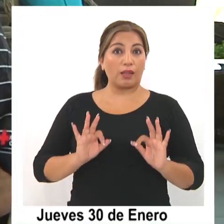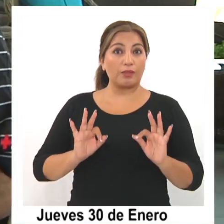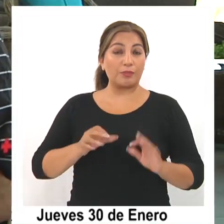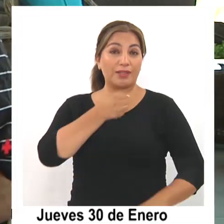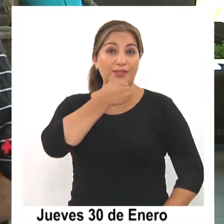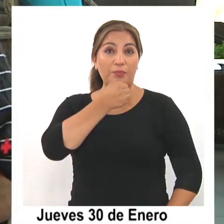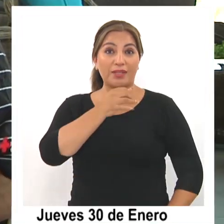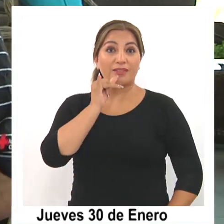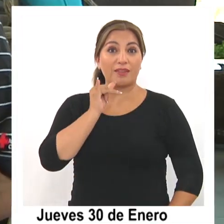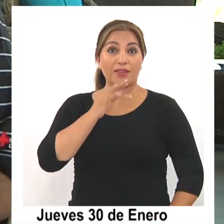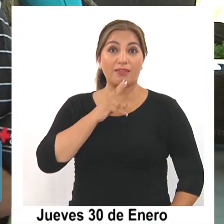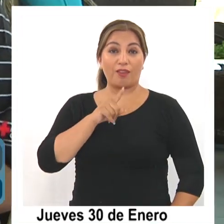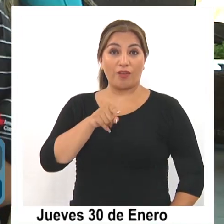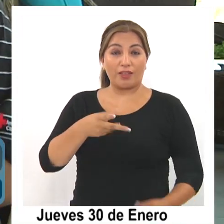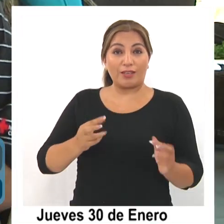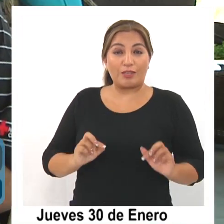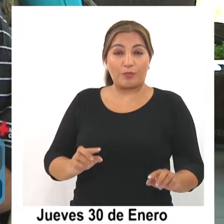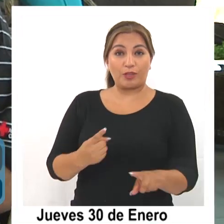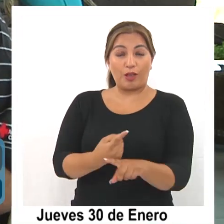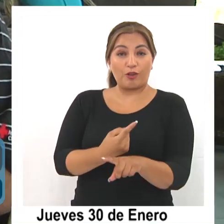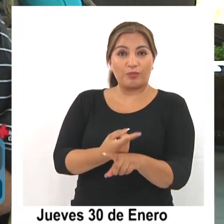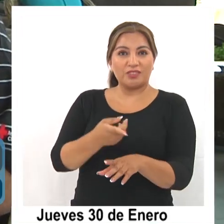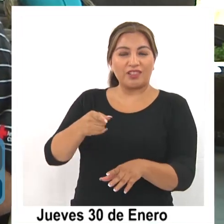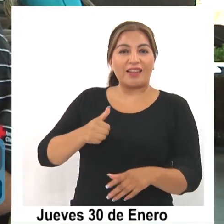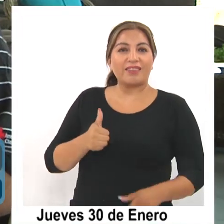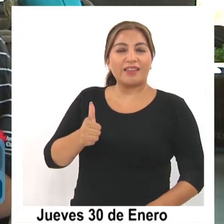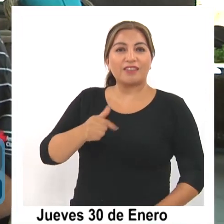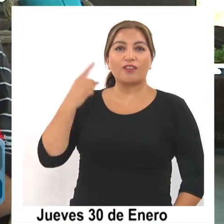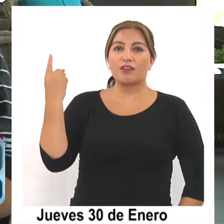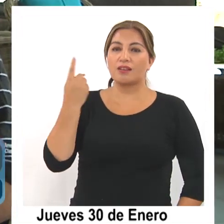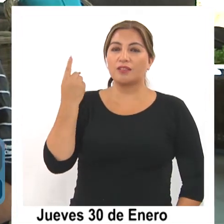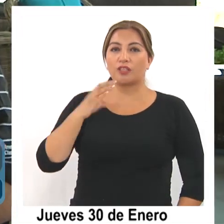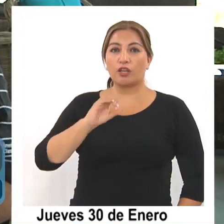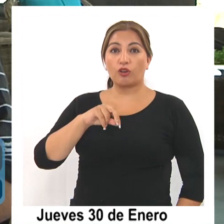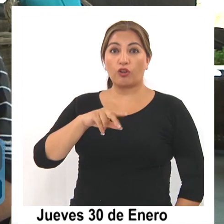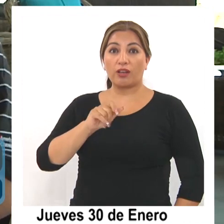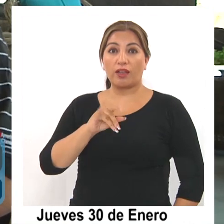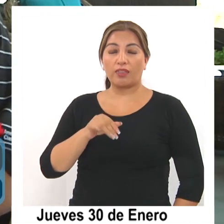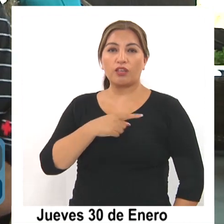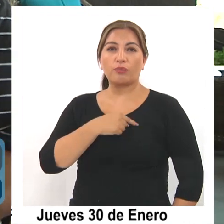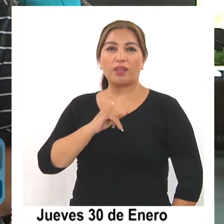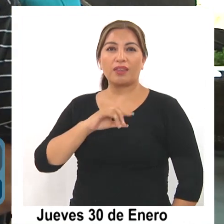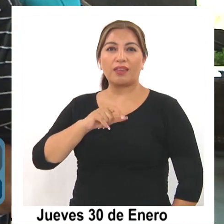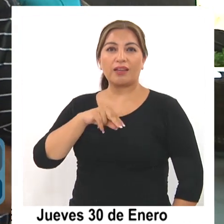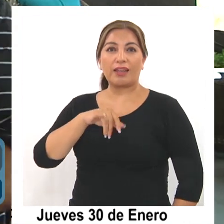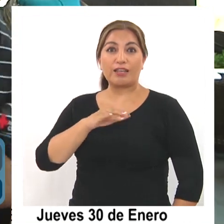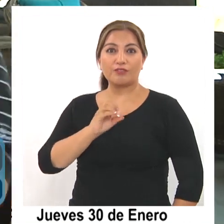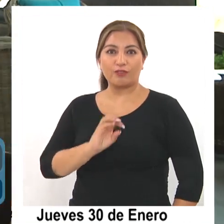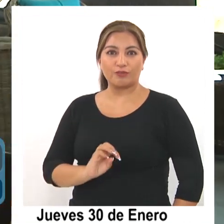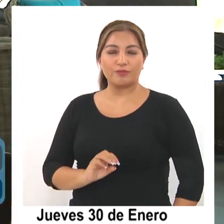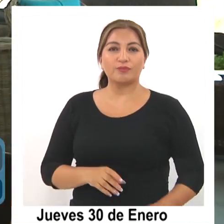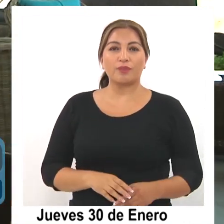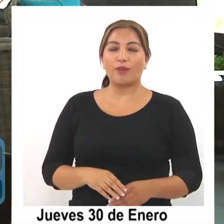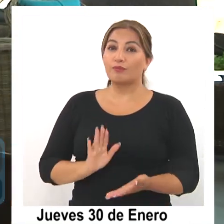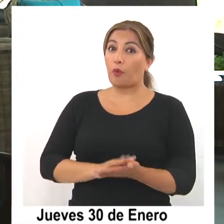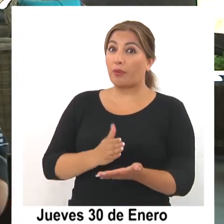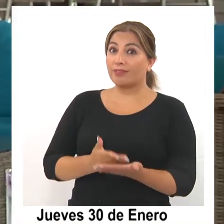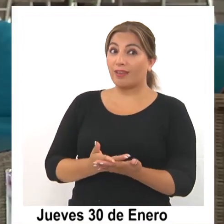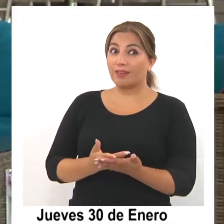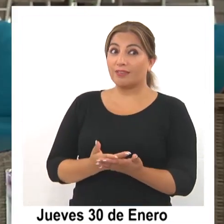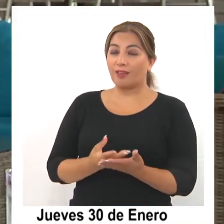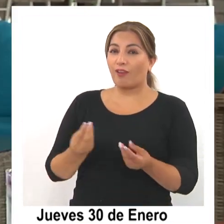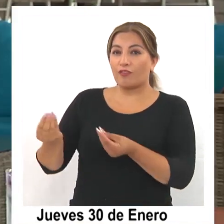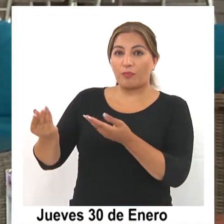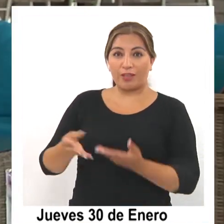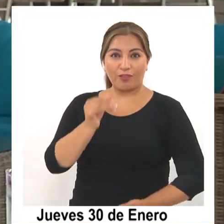Especial de Prensa en Iquique Televisión En esta ocasión estamos con el Director Nacional de Conadi, Don Ignacio Malik ¿Qué tal Director?